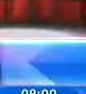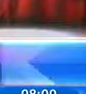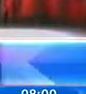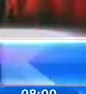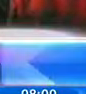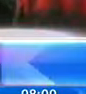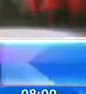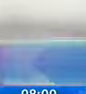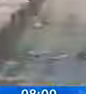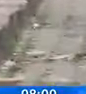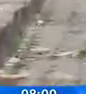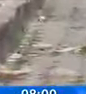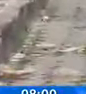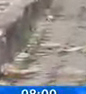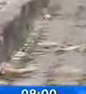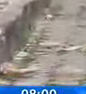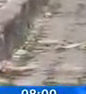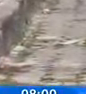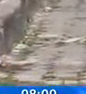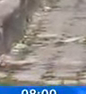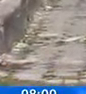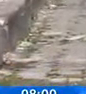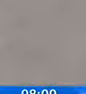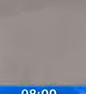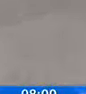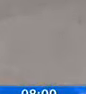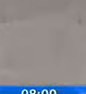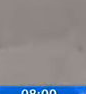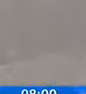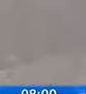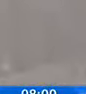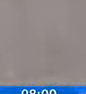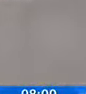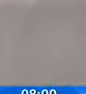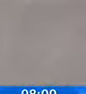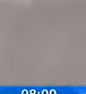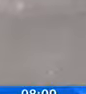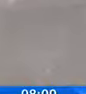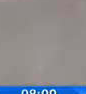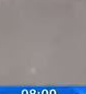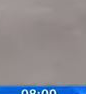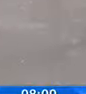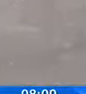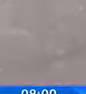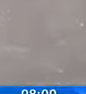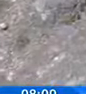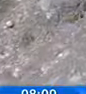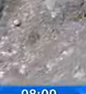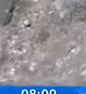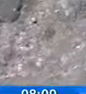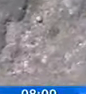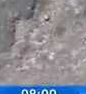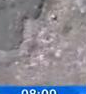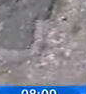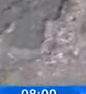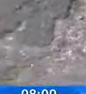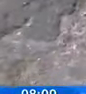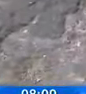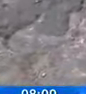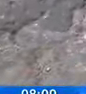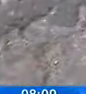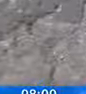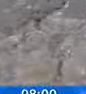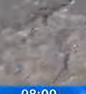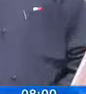esta hora. También estaremos en el sector de Solanda. Varios problemas, el estado de sus calles y robos constantes tienen